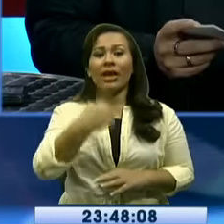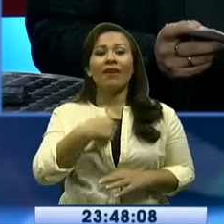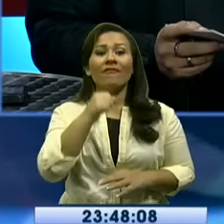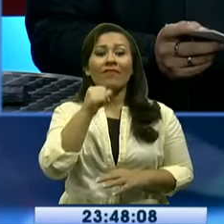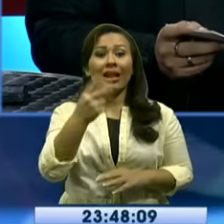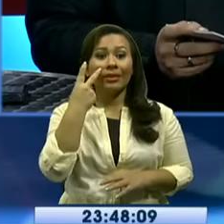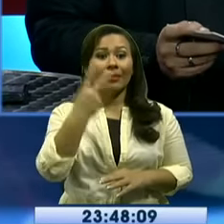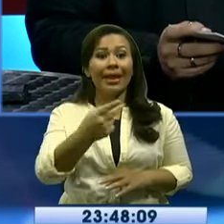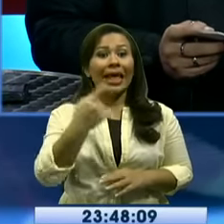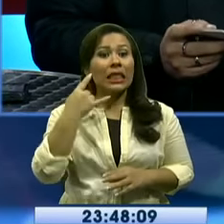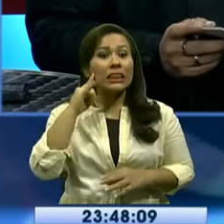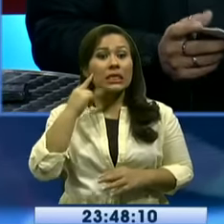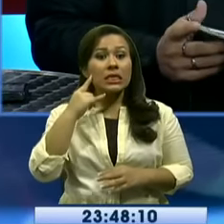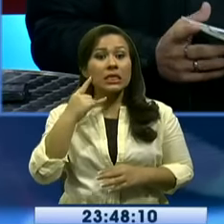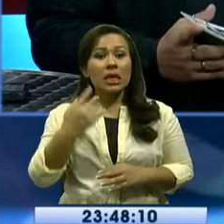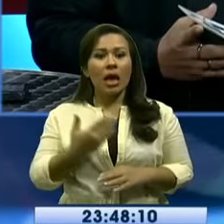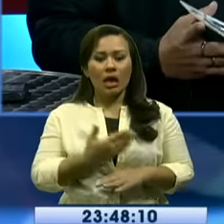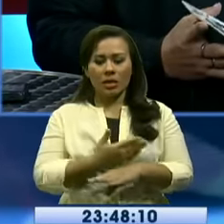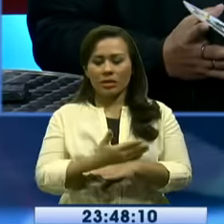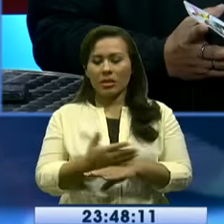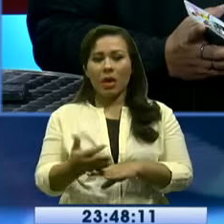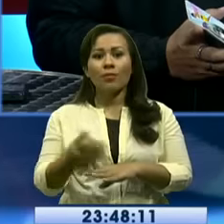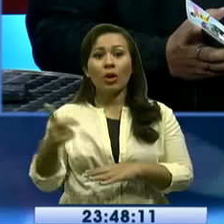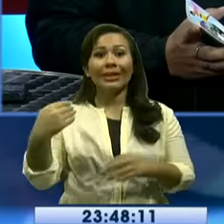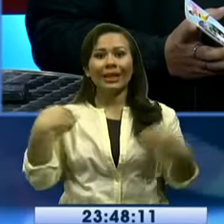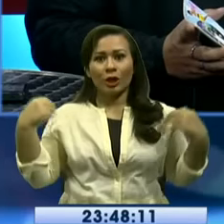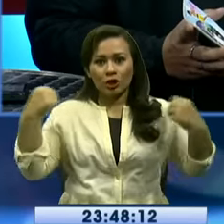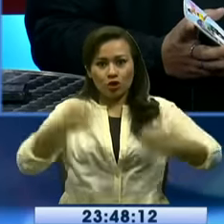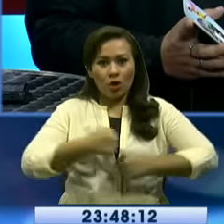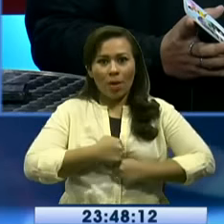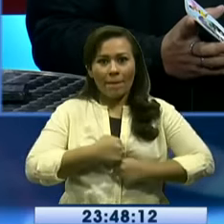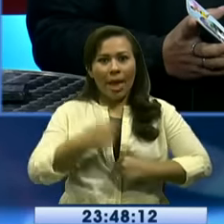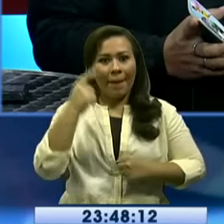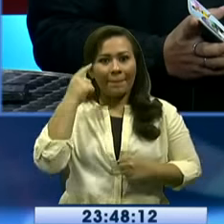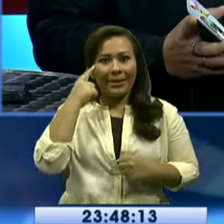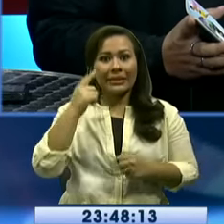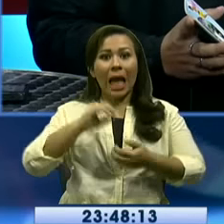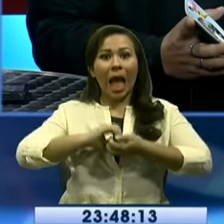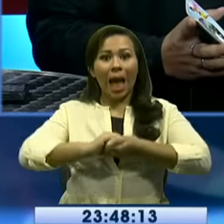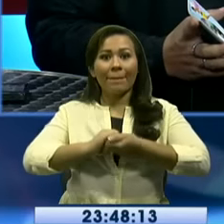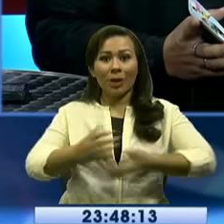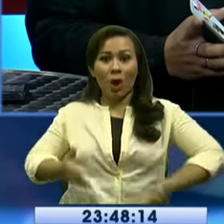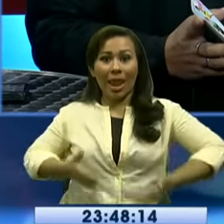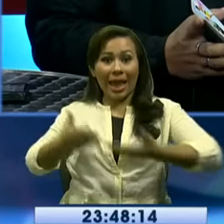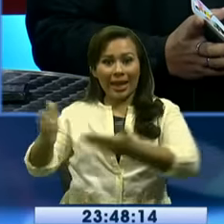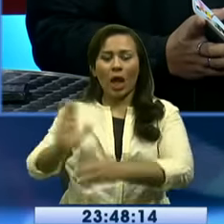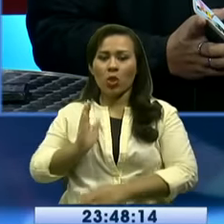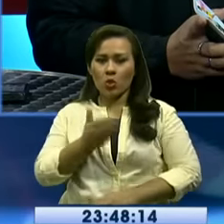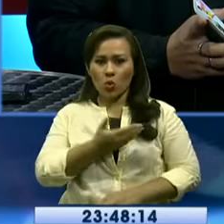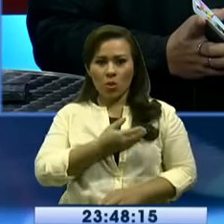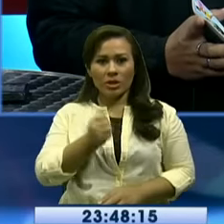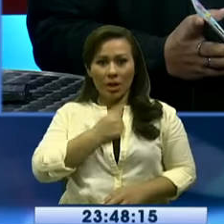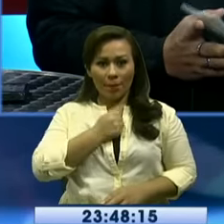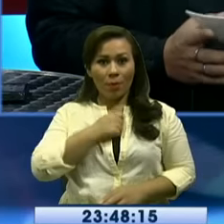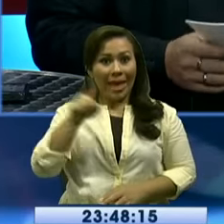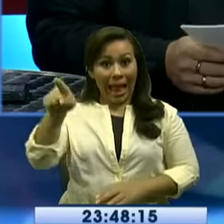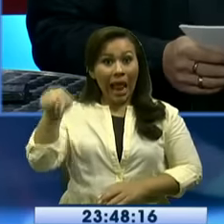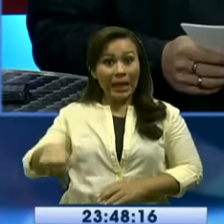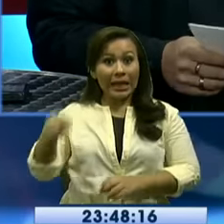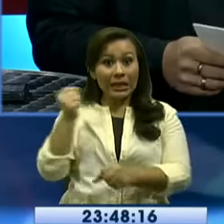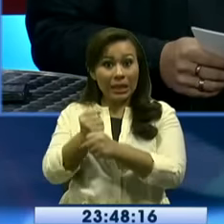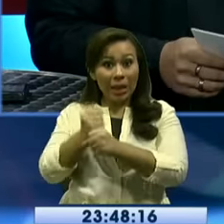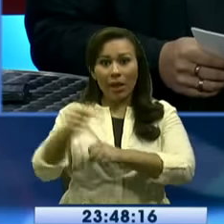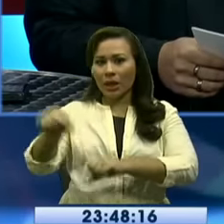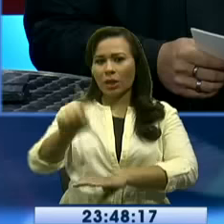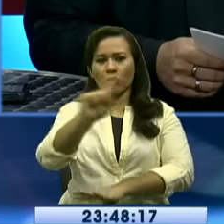hace tiempo. Como ustedes pueden ver, Julio tiene una chompa que parece que algún familiar, algún amigo le ha regalado chompa nuestra, pero no es parte de nuestra